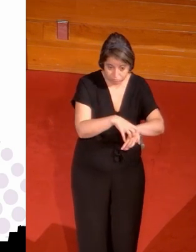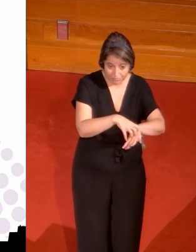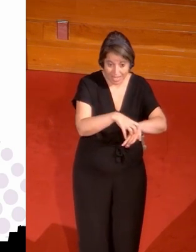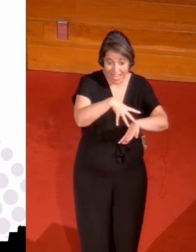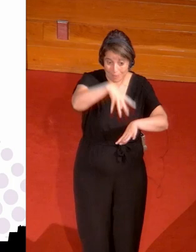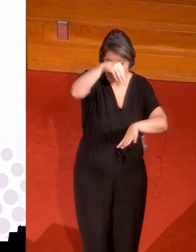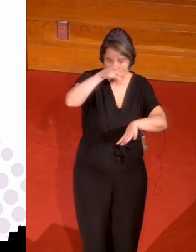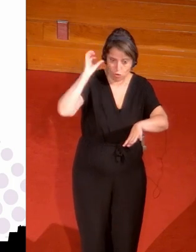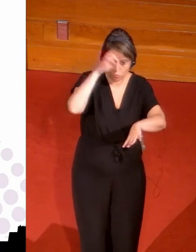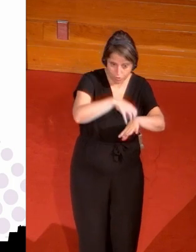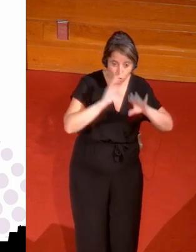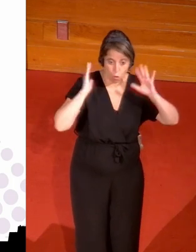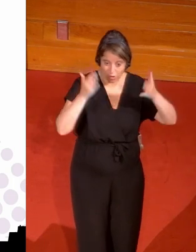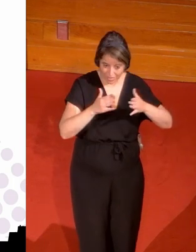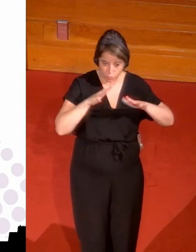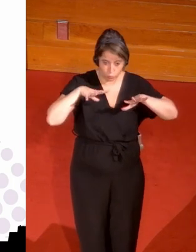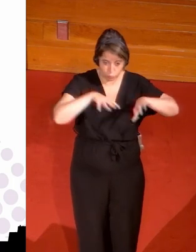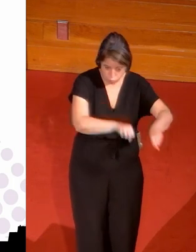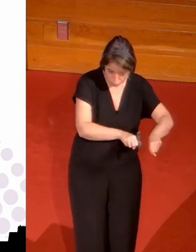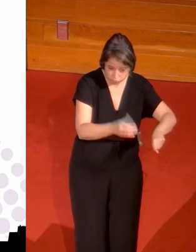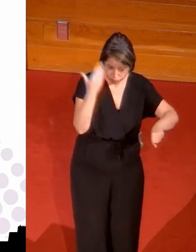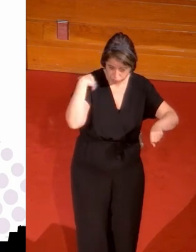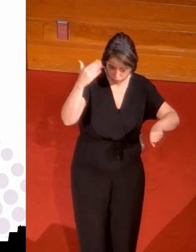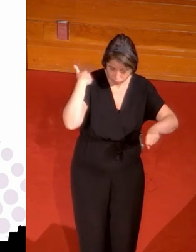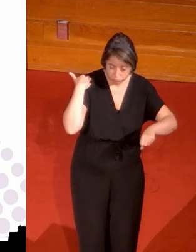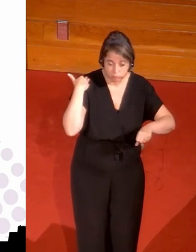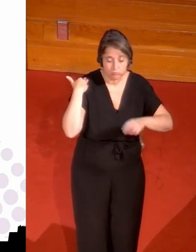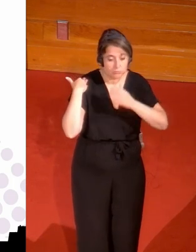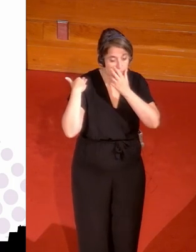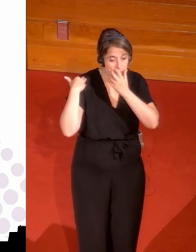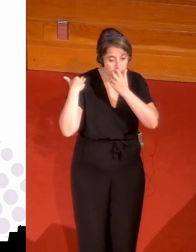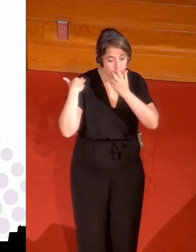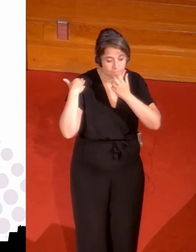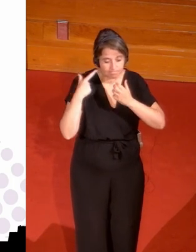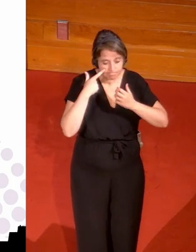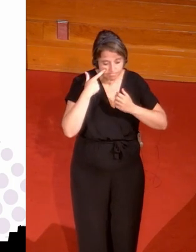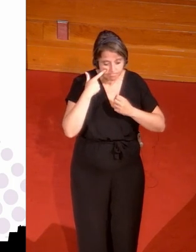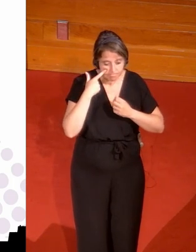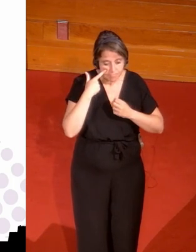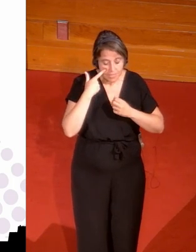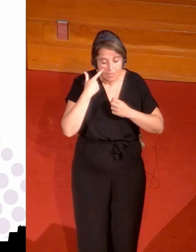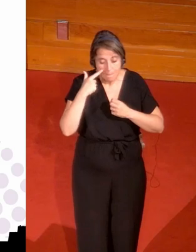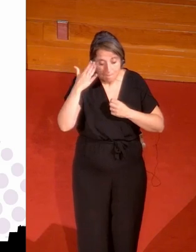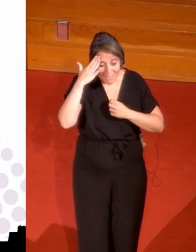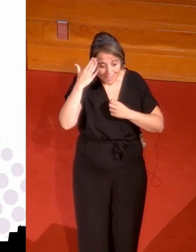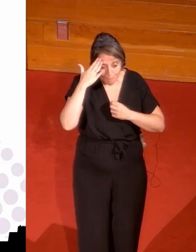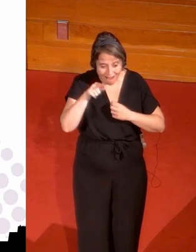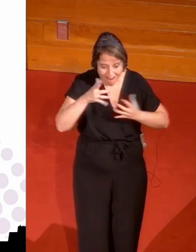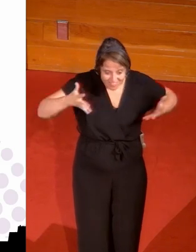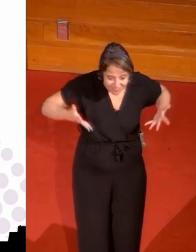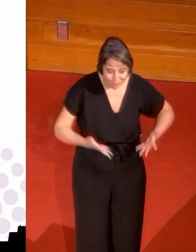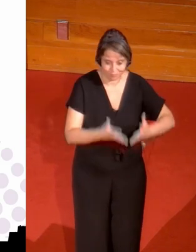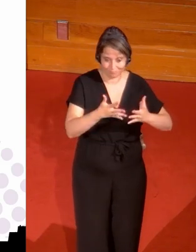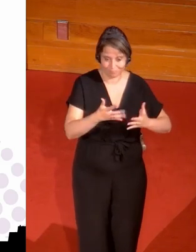Capitolio al congreso a la sede de la soberanía nacional que el asalto al capit el principal ariete la